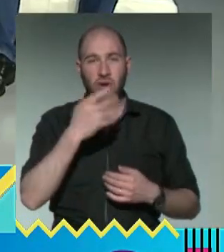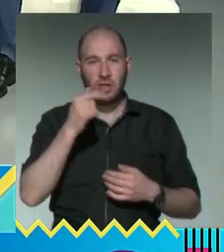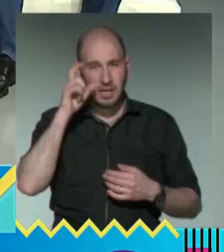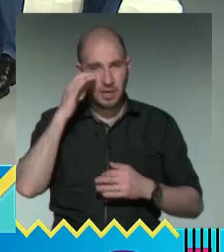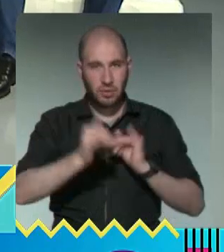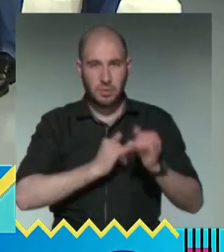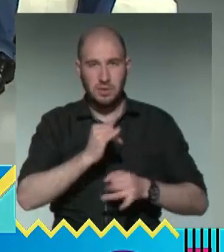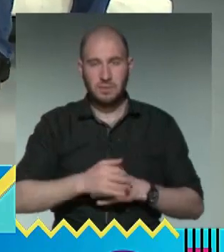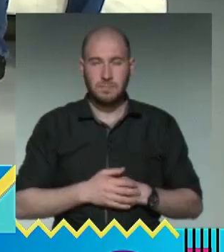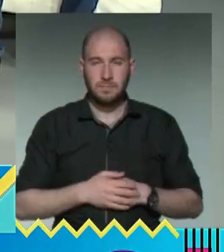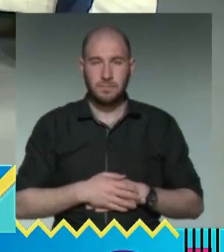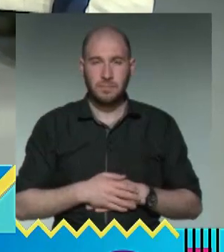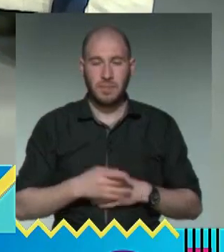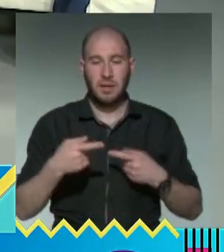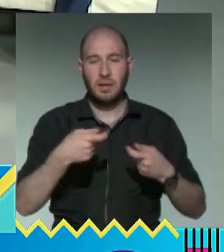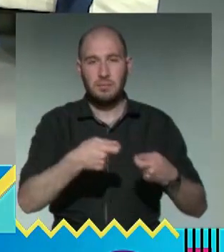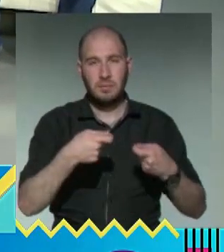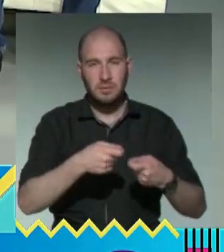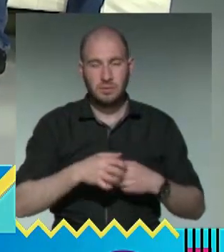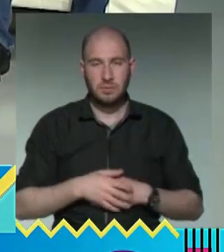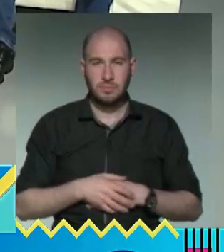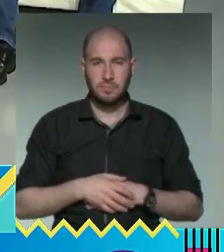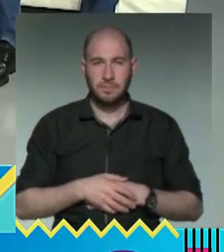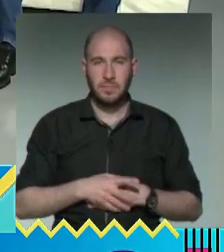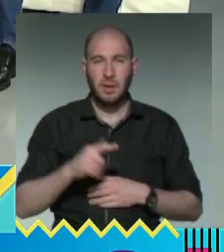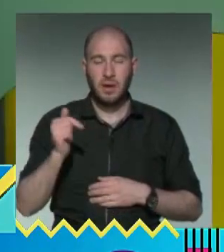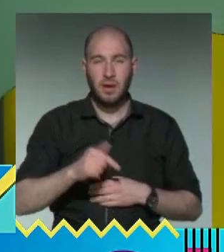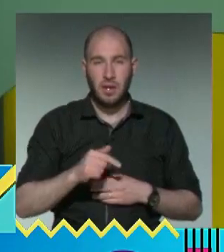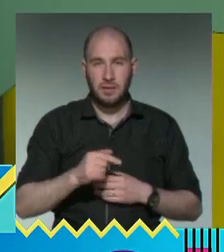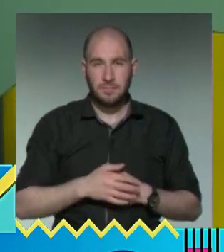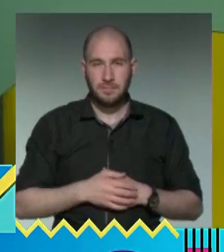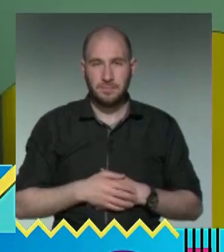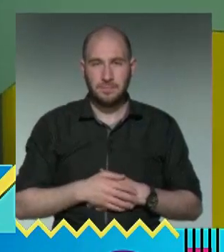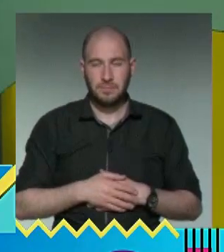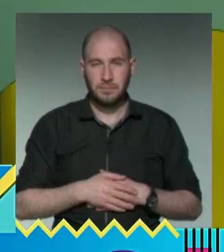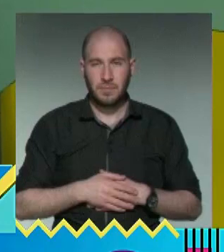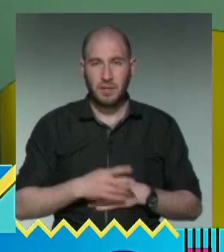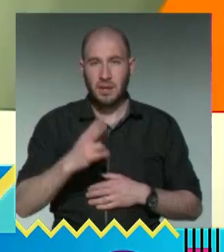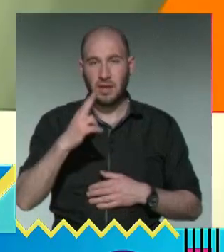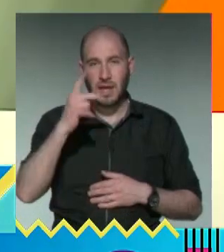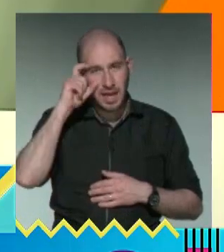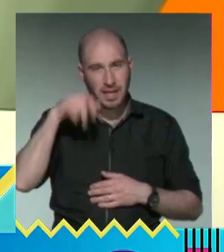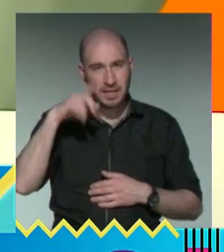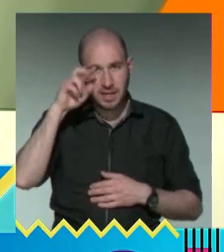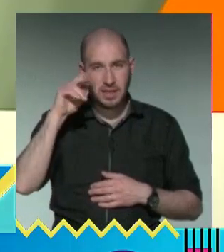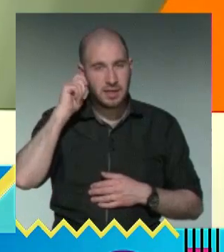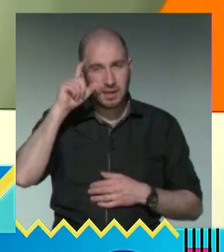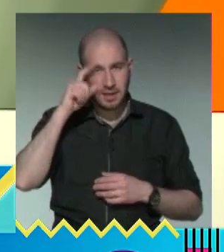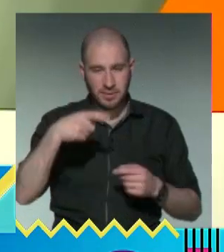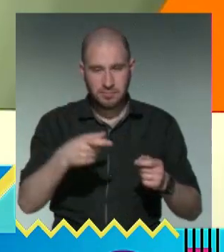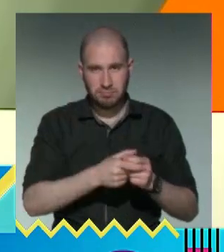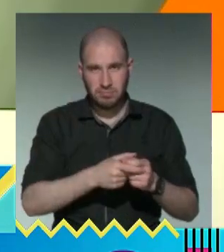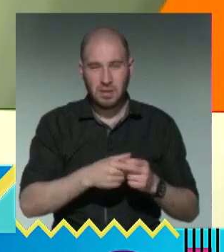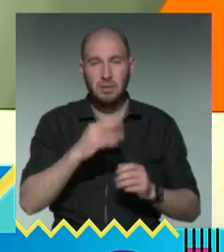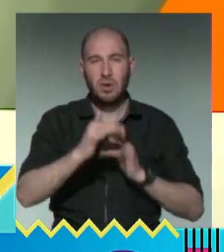el tema de inversiones. Hoy hay, si bien son, digamos, Energe es muy pequeño, digamos,